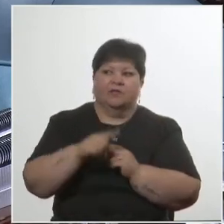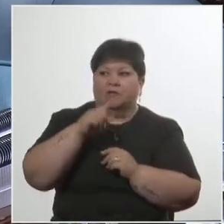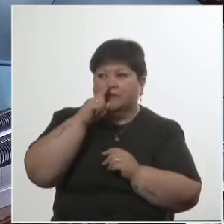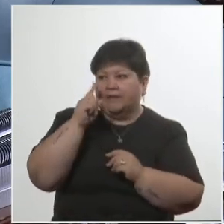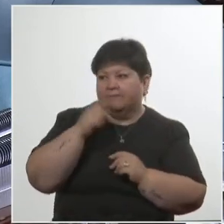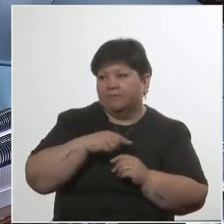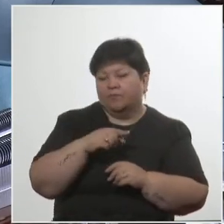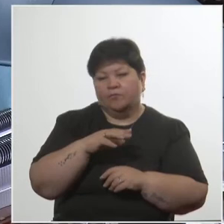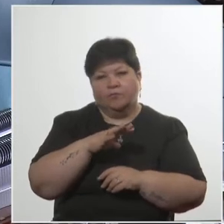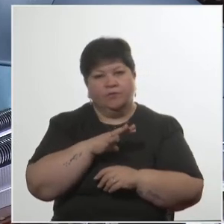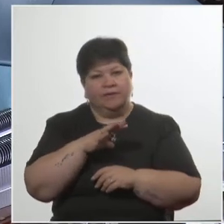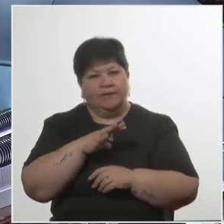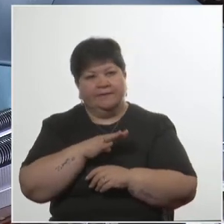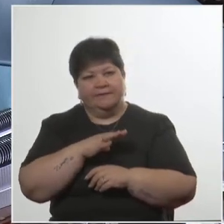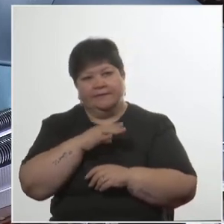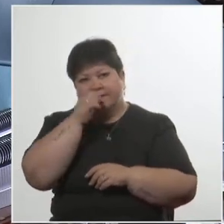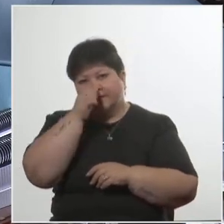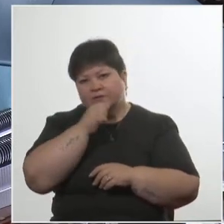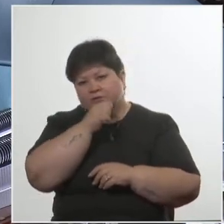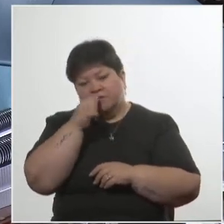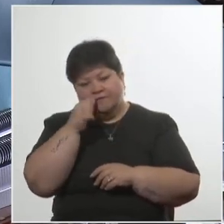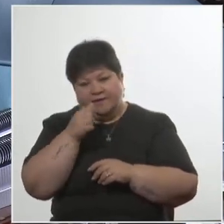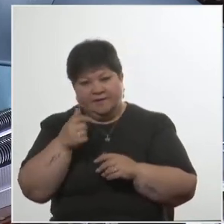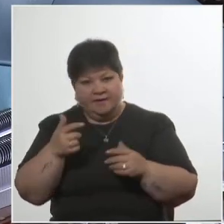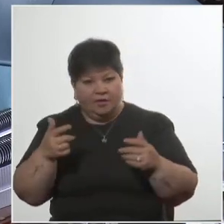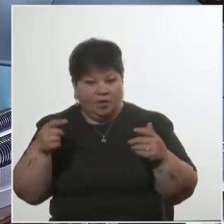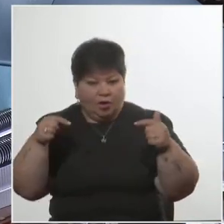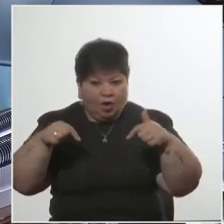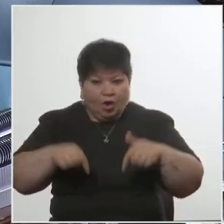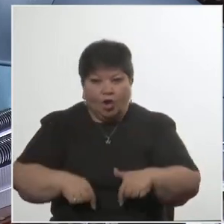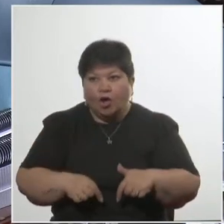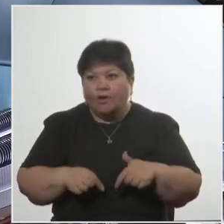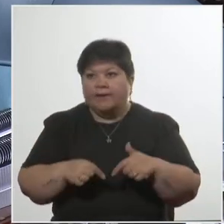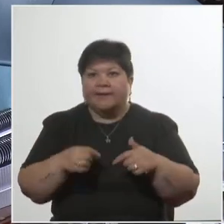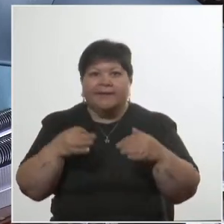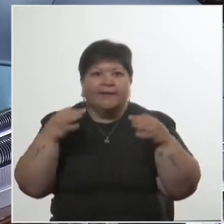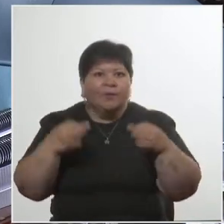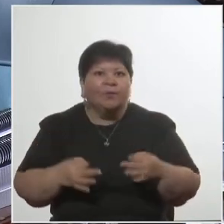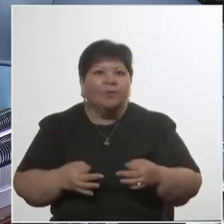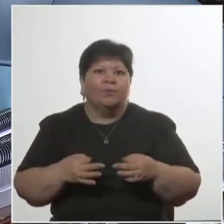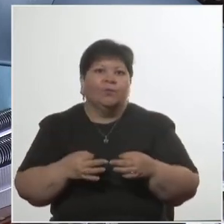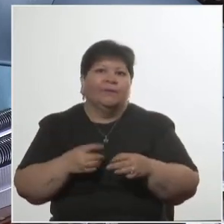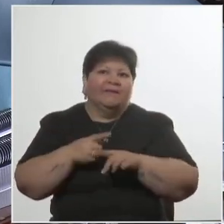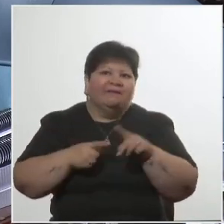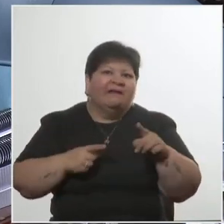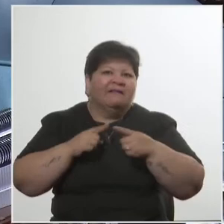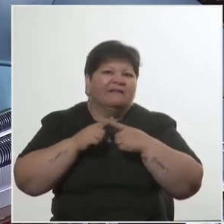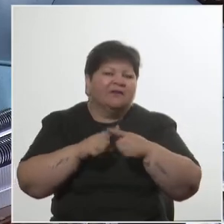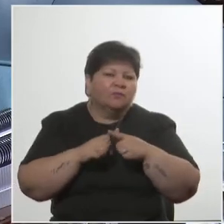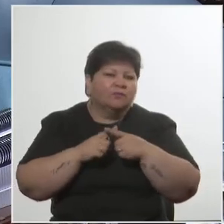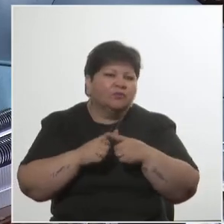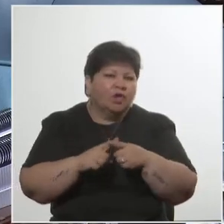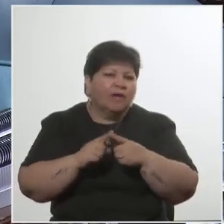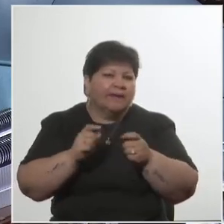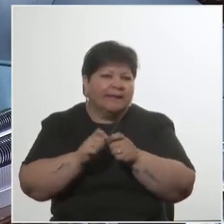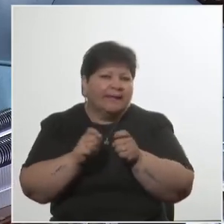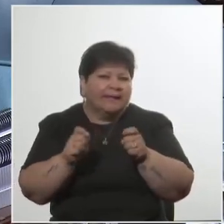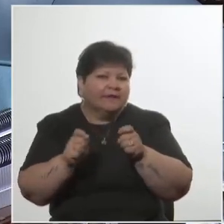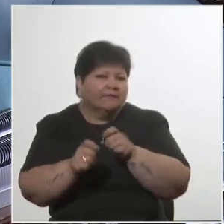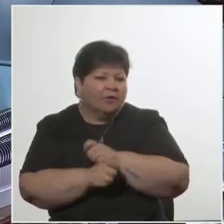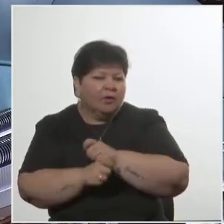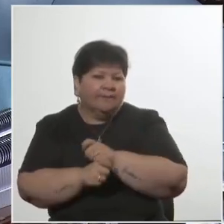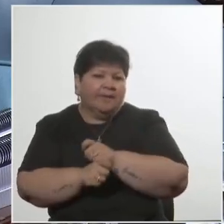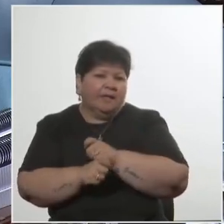de resolverlo hoy y en estos términos en el medio como digo de este de esta de este tratamiento